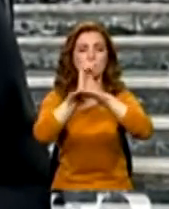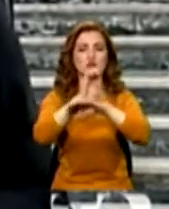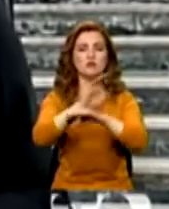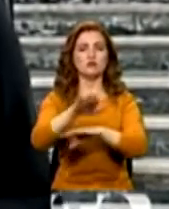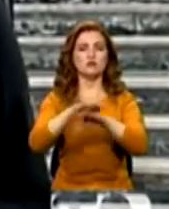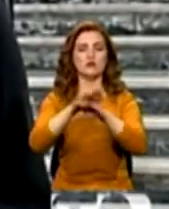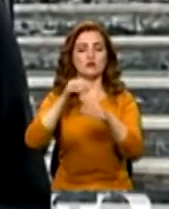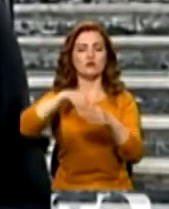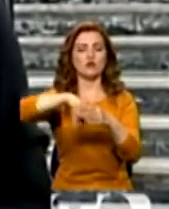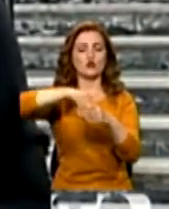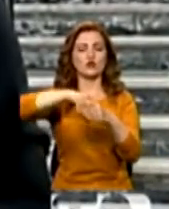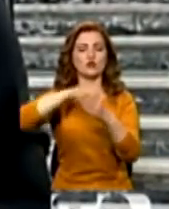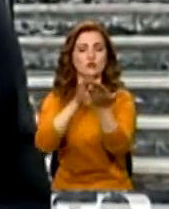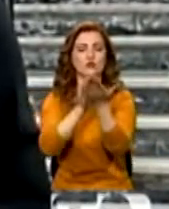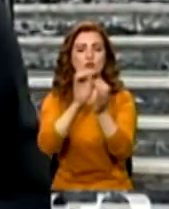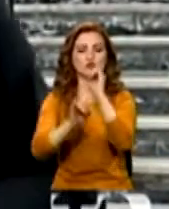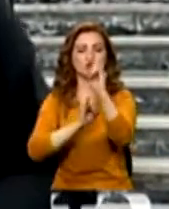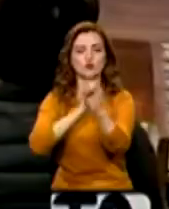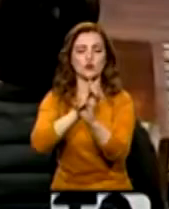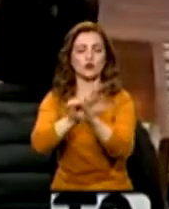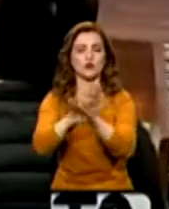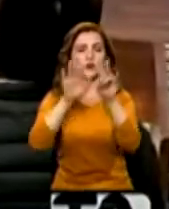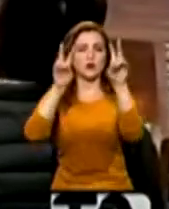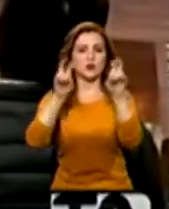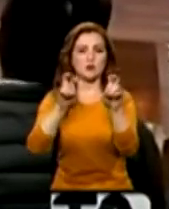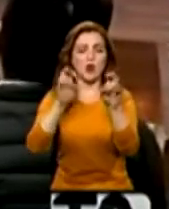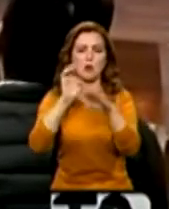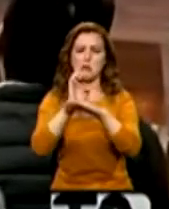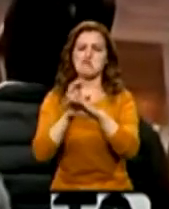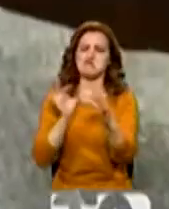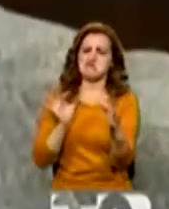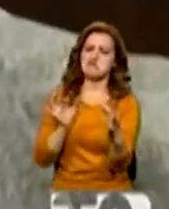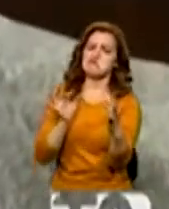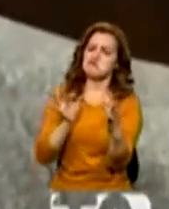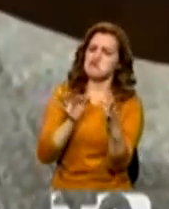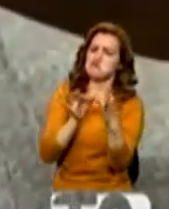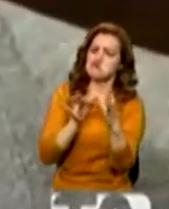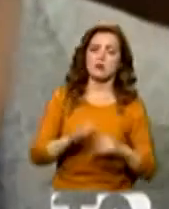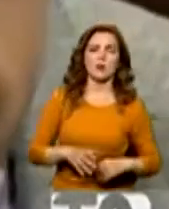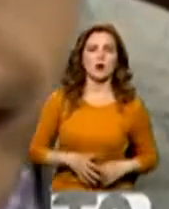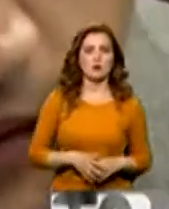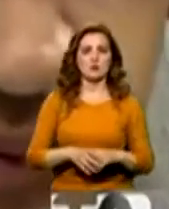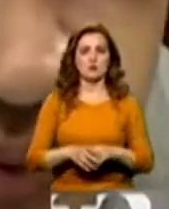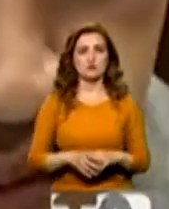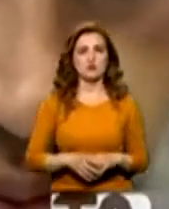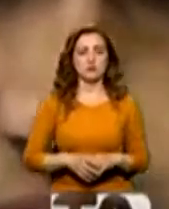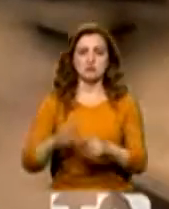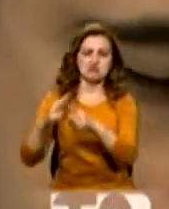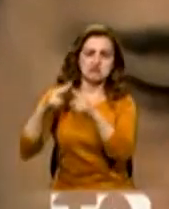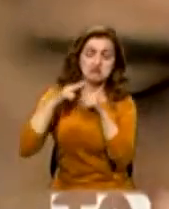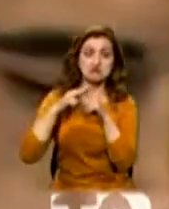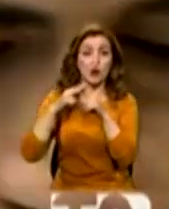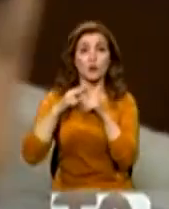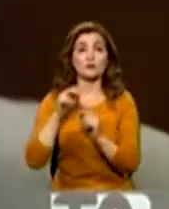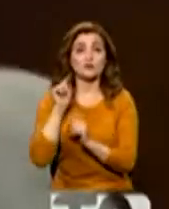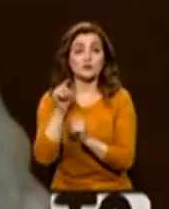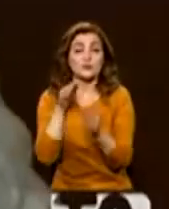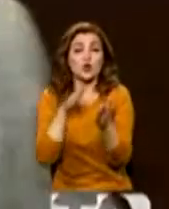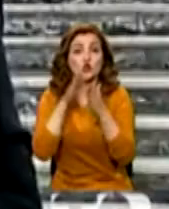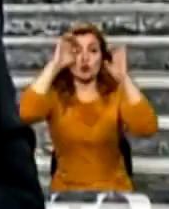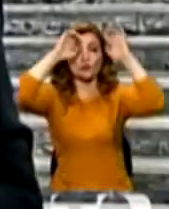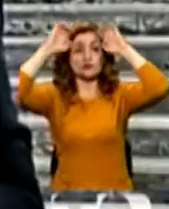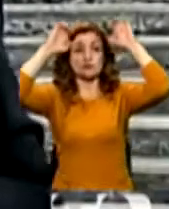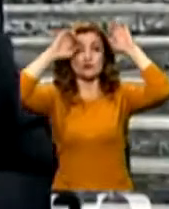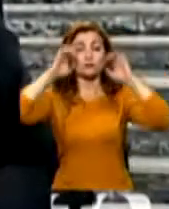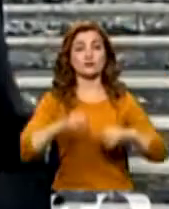momento con el fondo monetario internacional y manifestó que no lo vemos únicamente como un prestamista sino como un socio estratégico